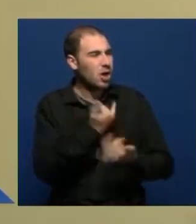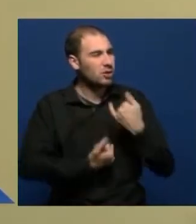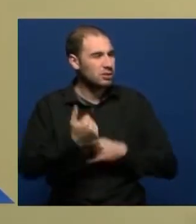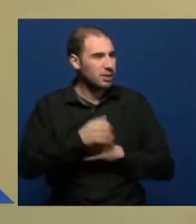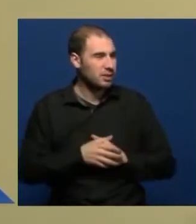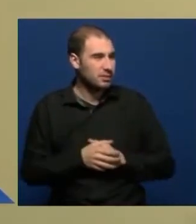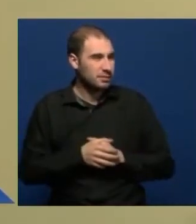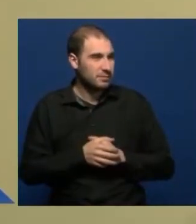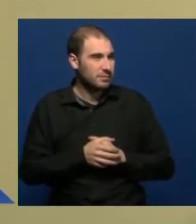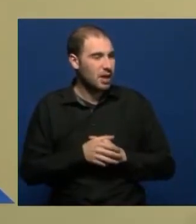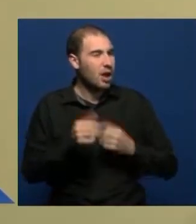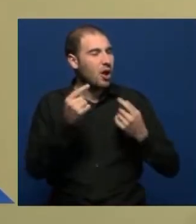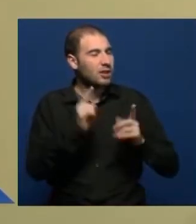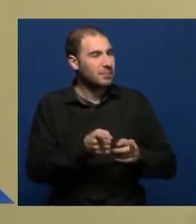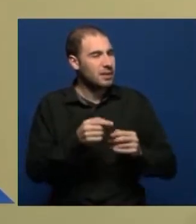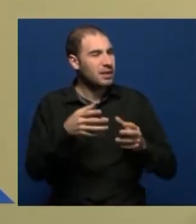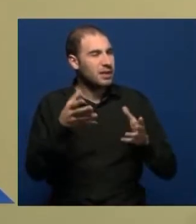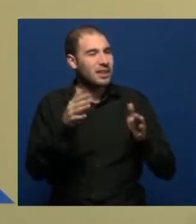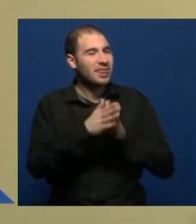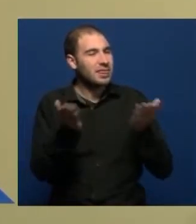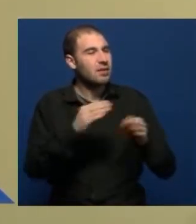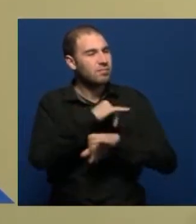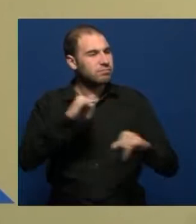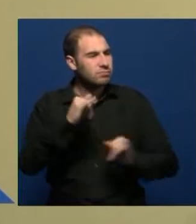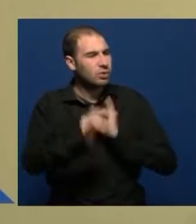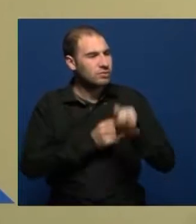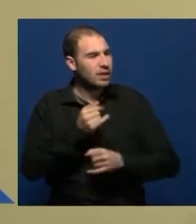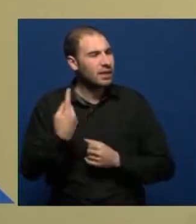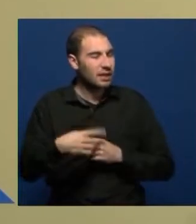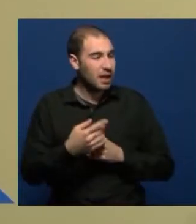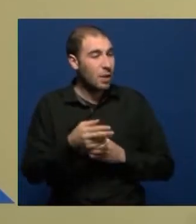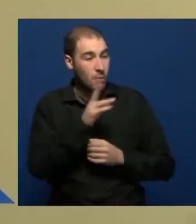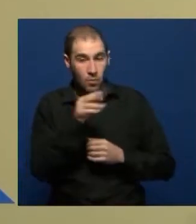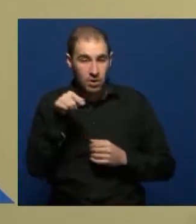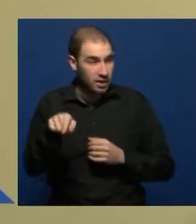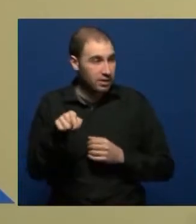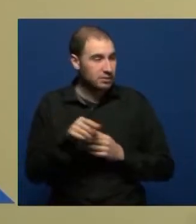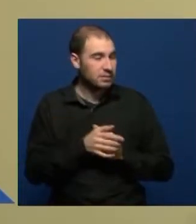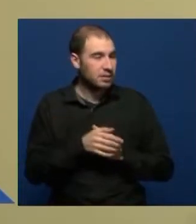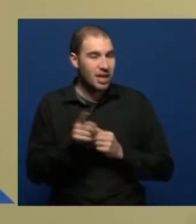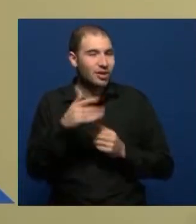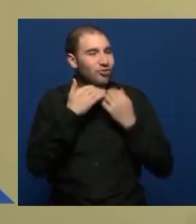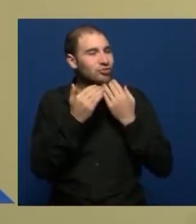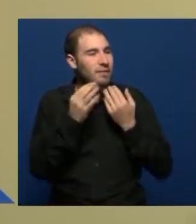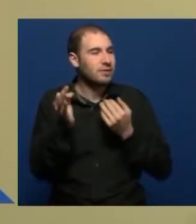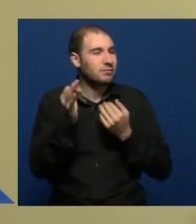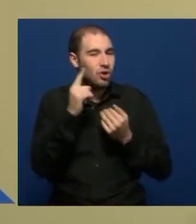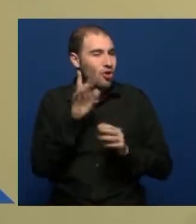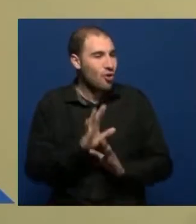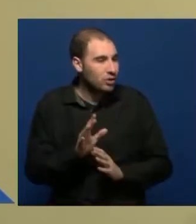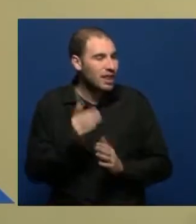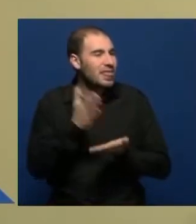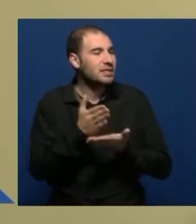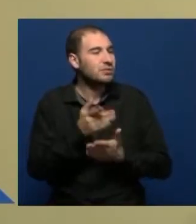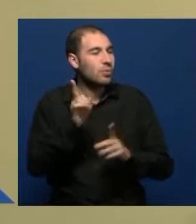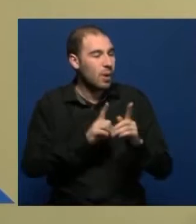que lo planteaban también las gacetillas de difusión, que tiene que ver con que las propias mujeres por ahí no saben o hay un desconocimiento de qué